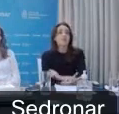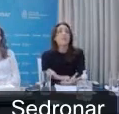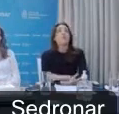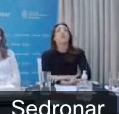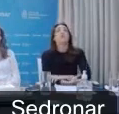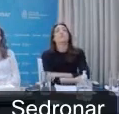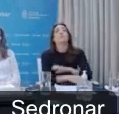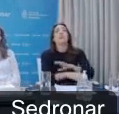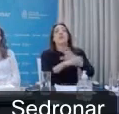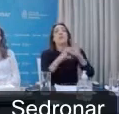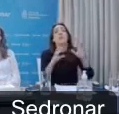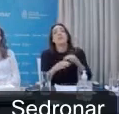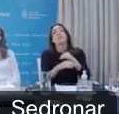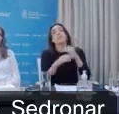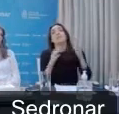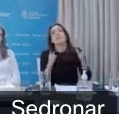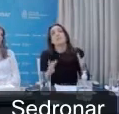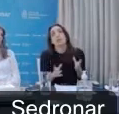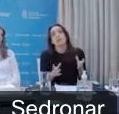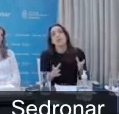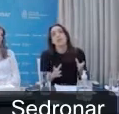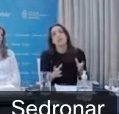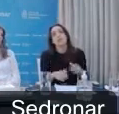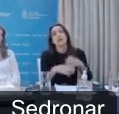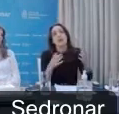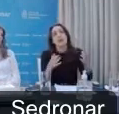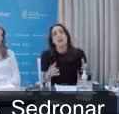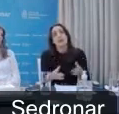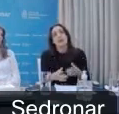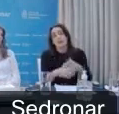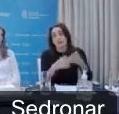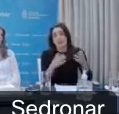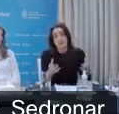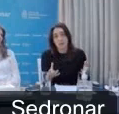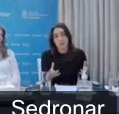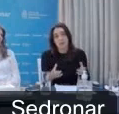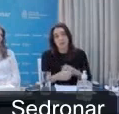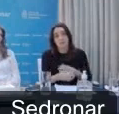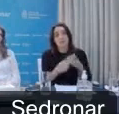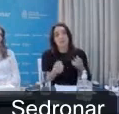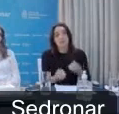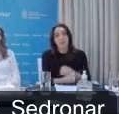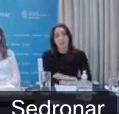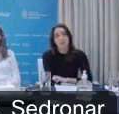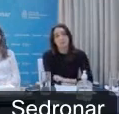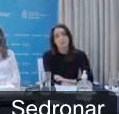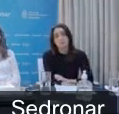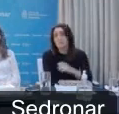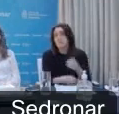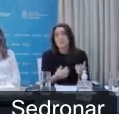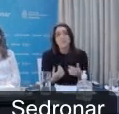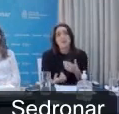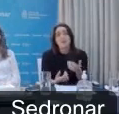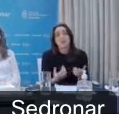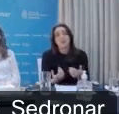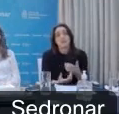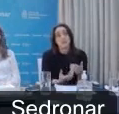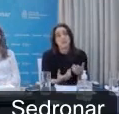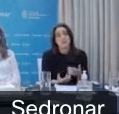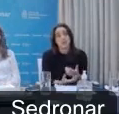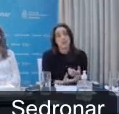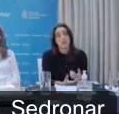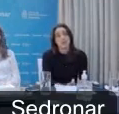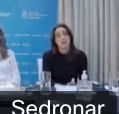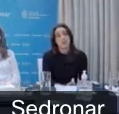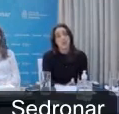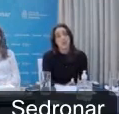Los jóvenes un poco lo que para los medios lo que estaban haciendo los jóvenes en la pandemia era estar en fiestas, ¿no? Ponerse en riesgo. Sin embargo, quienes teníamos a